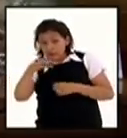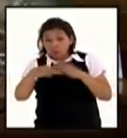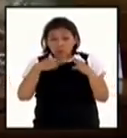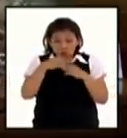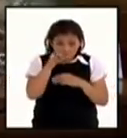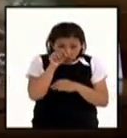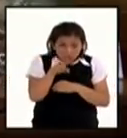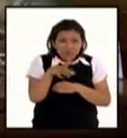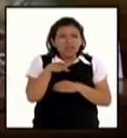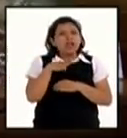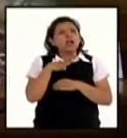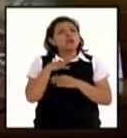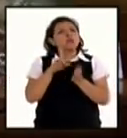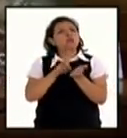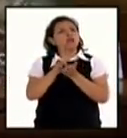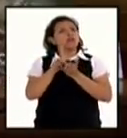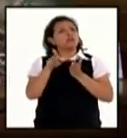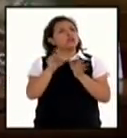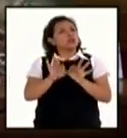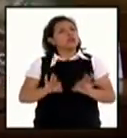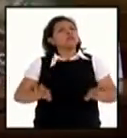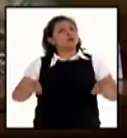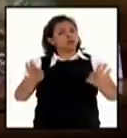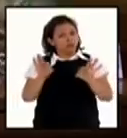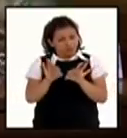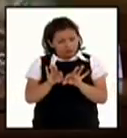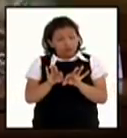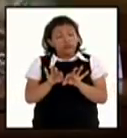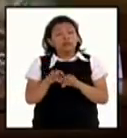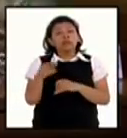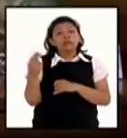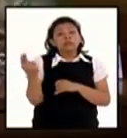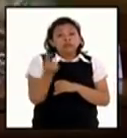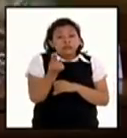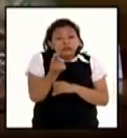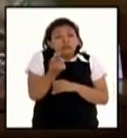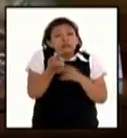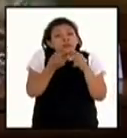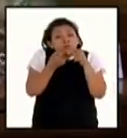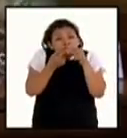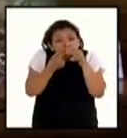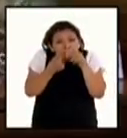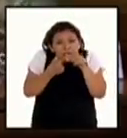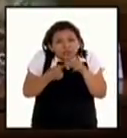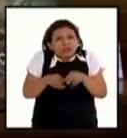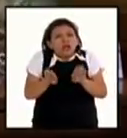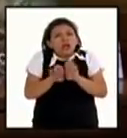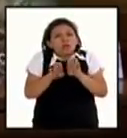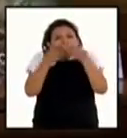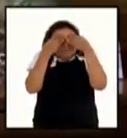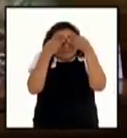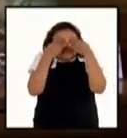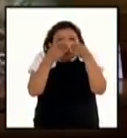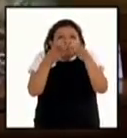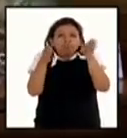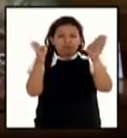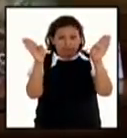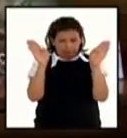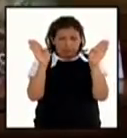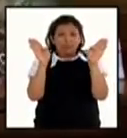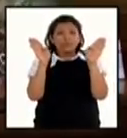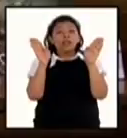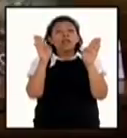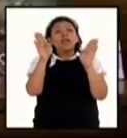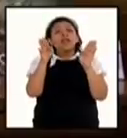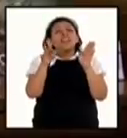un derecho muy importante que hay que empezar a generar mayor cultura. Un derecho conocido como de